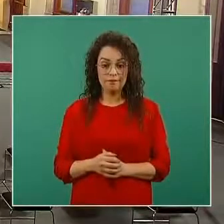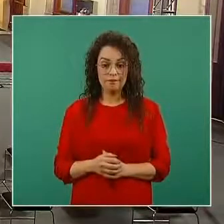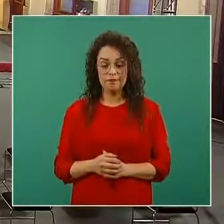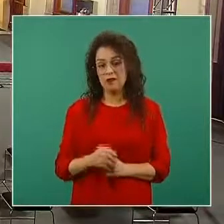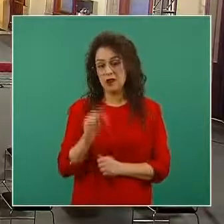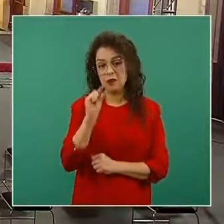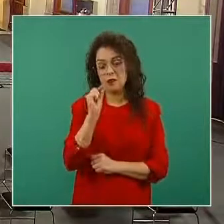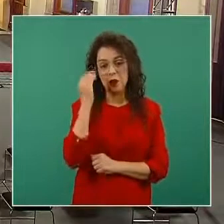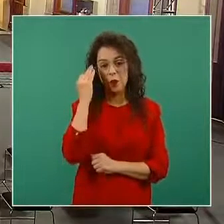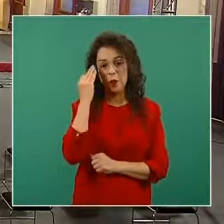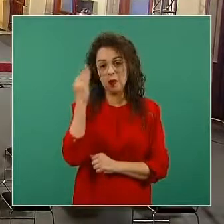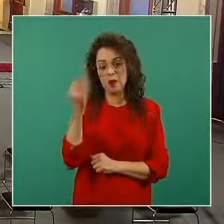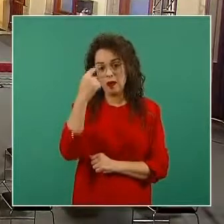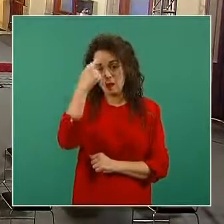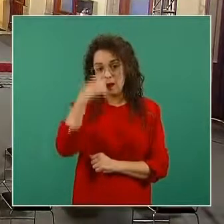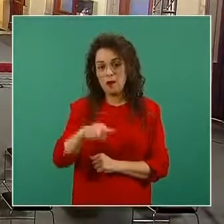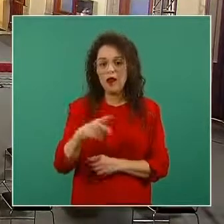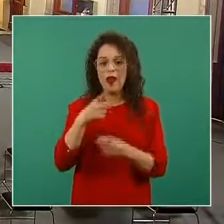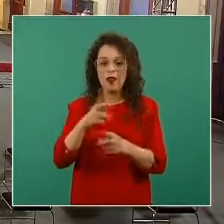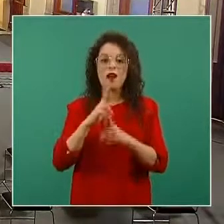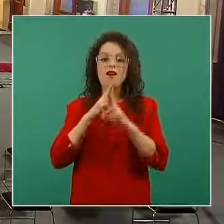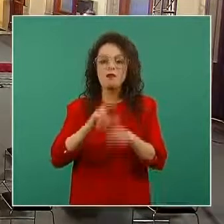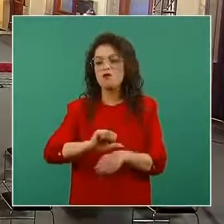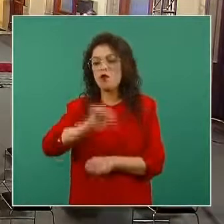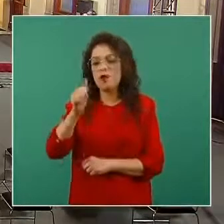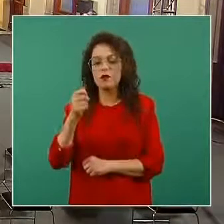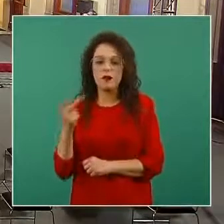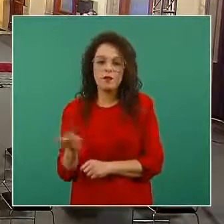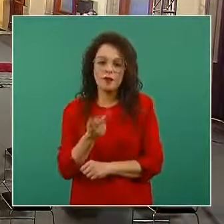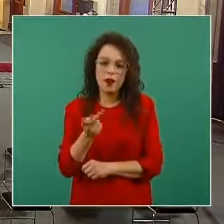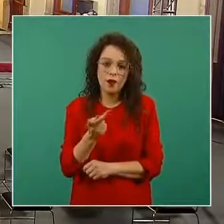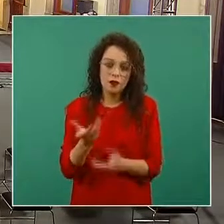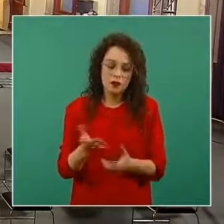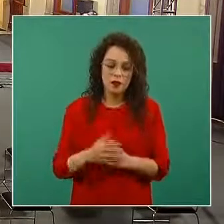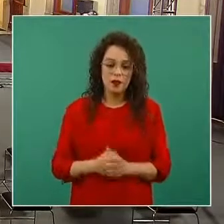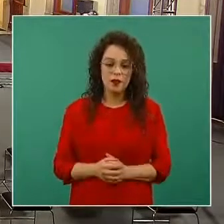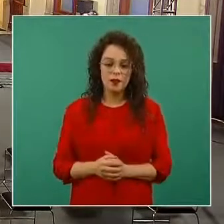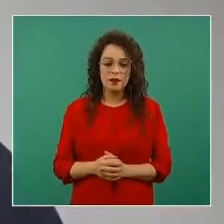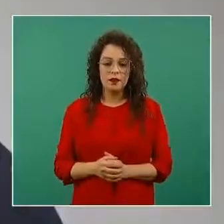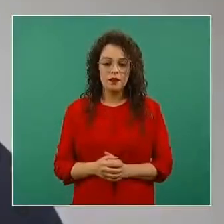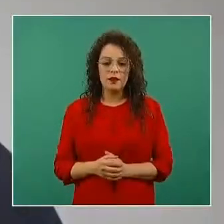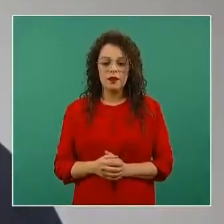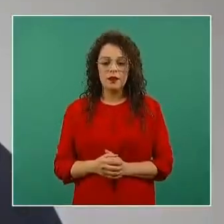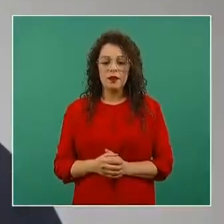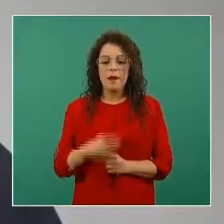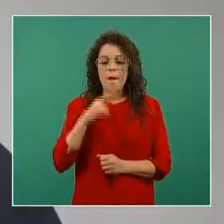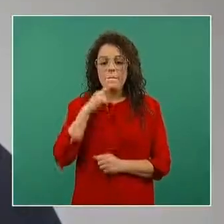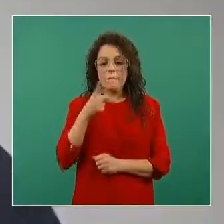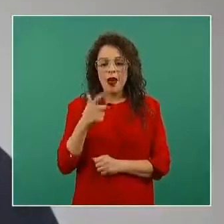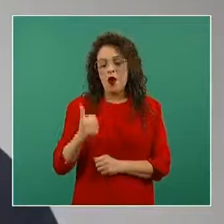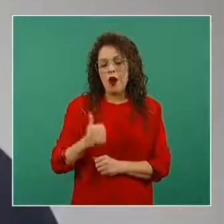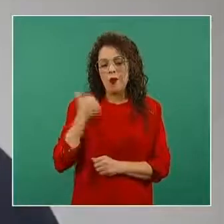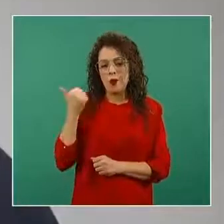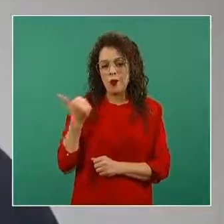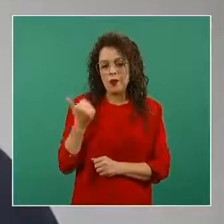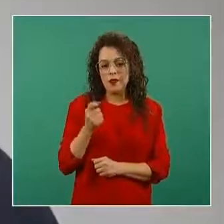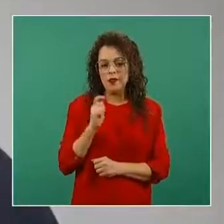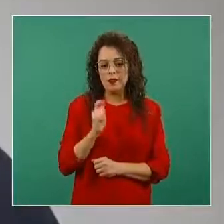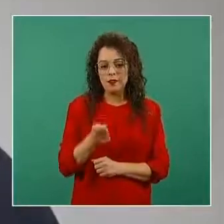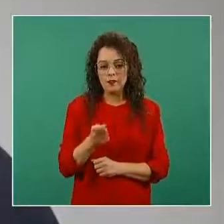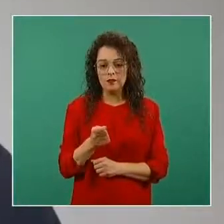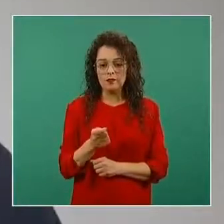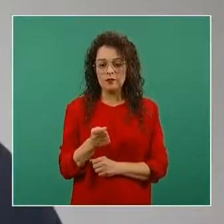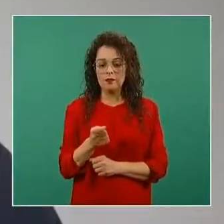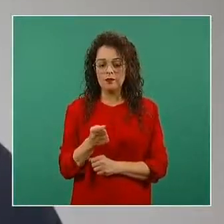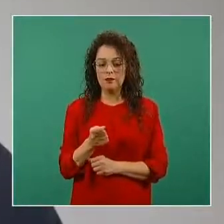para poder contestar otra pregunta. Más bien vamos a utilizarlo para cerrar la conferencia del día de hoy. El día de mañana